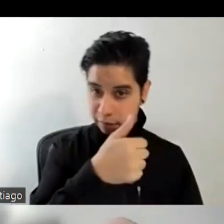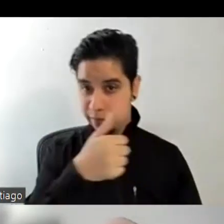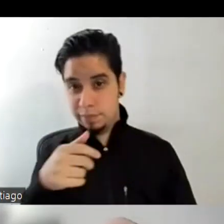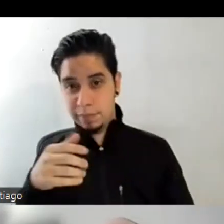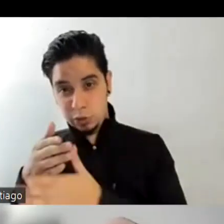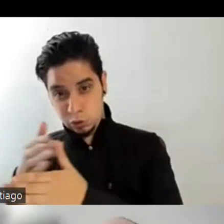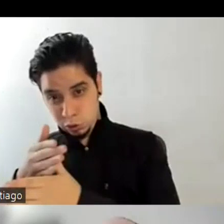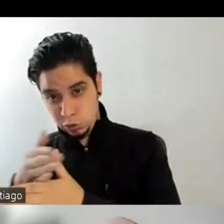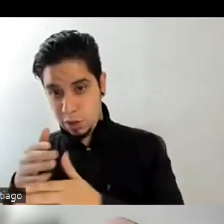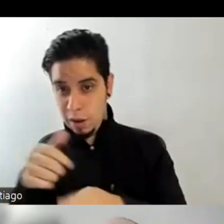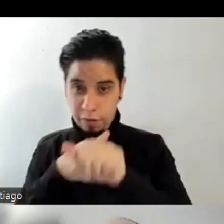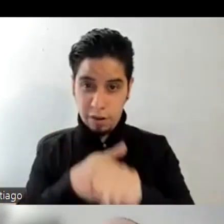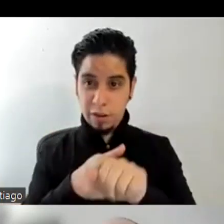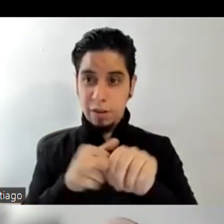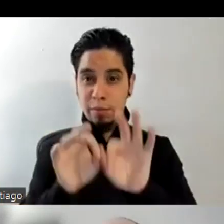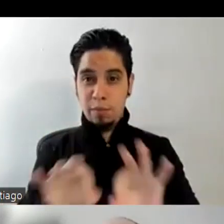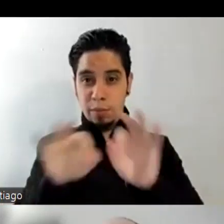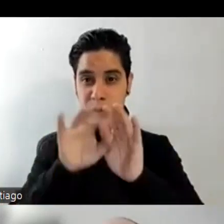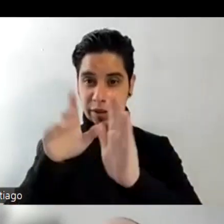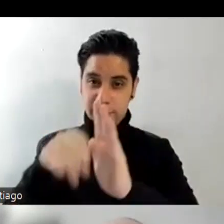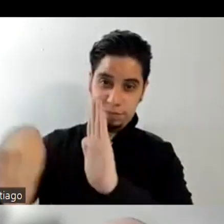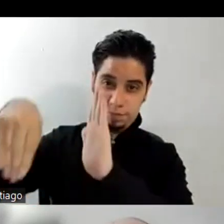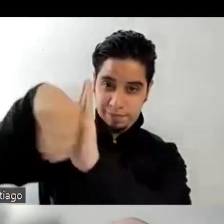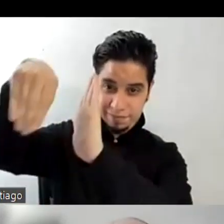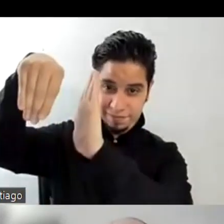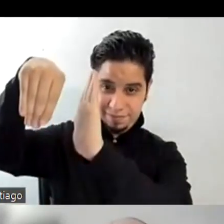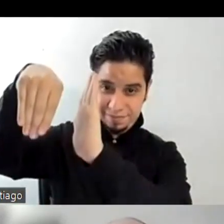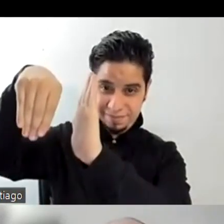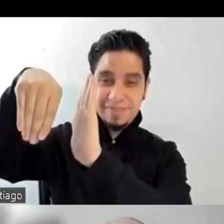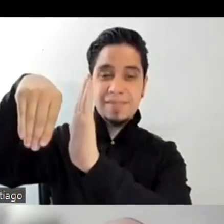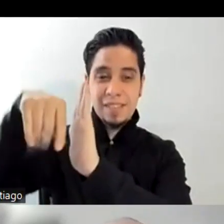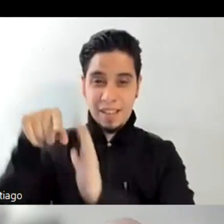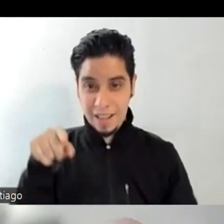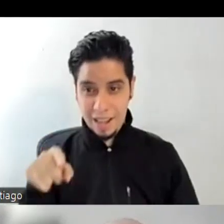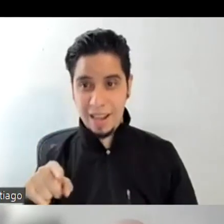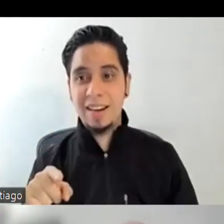share, además del follow, miren, me le den a la campanita.